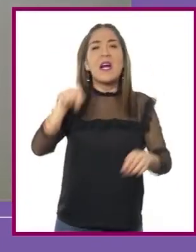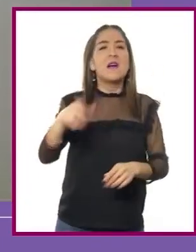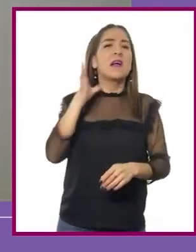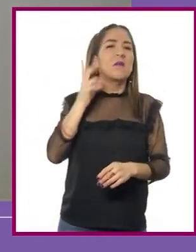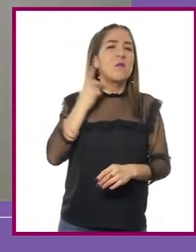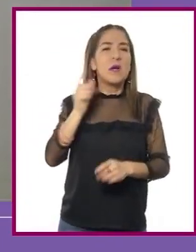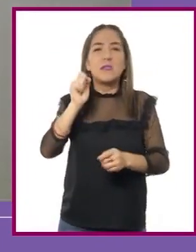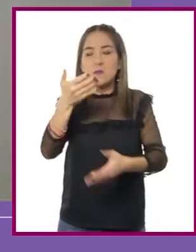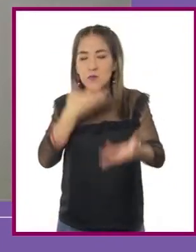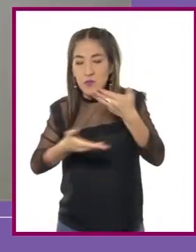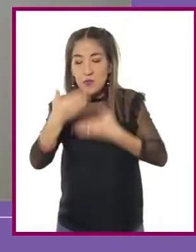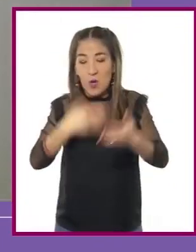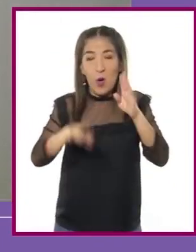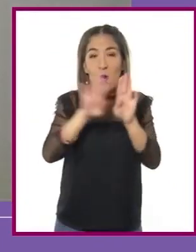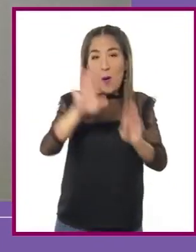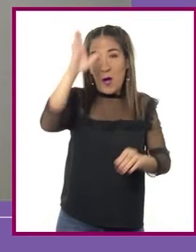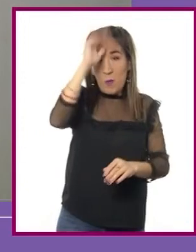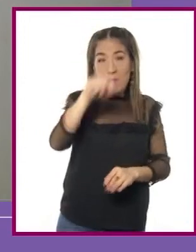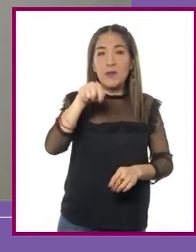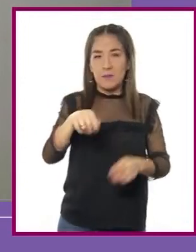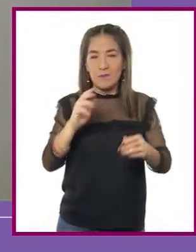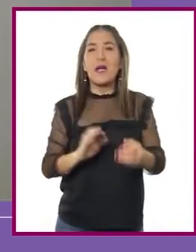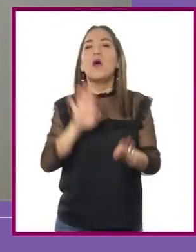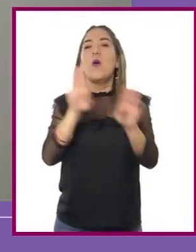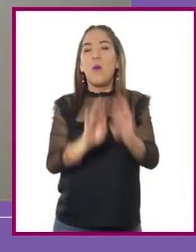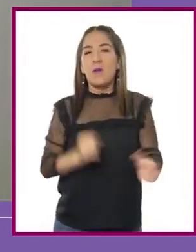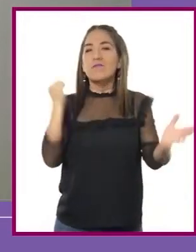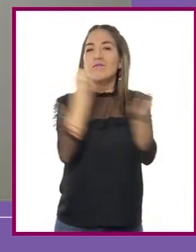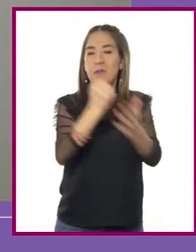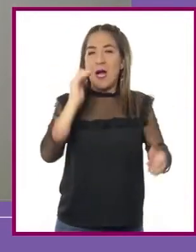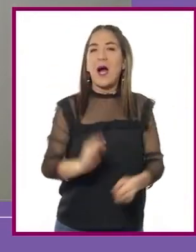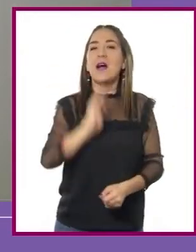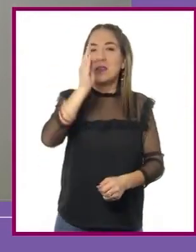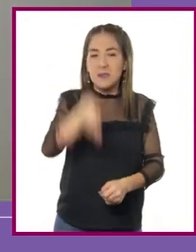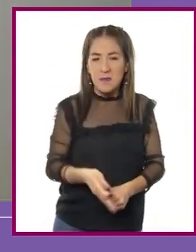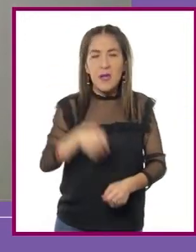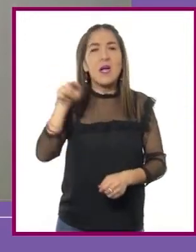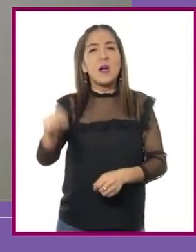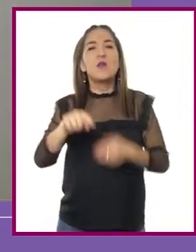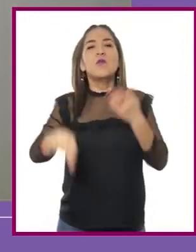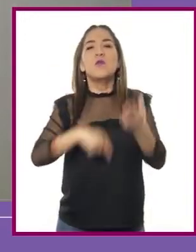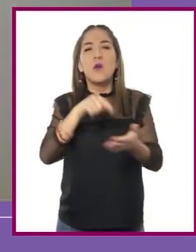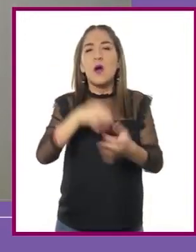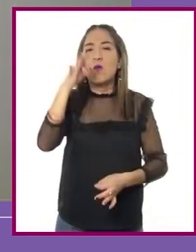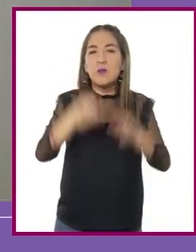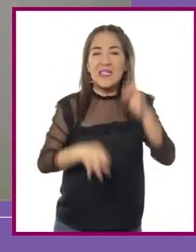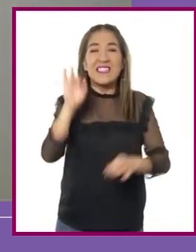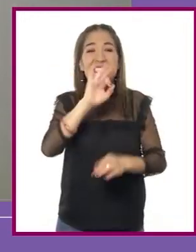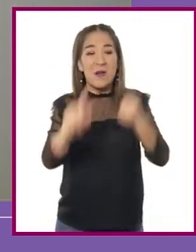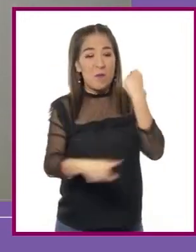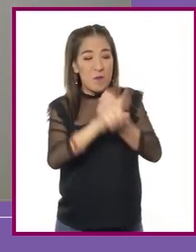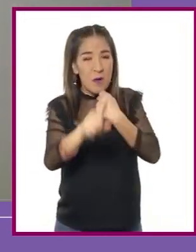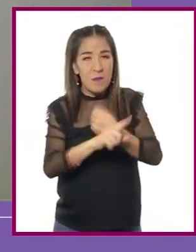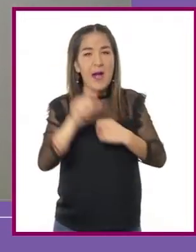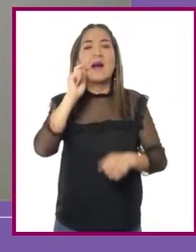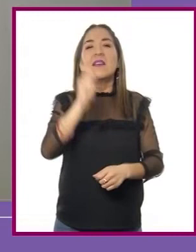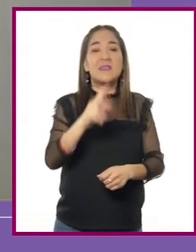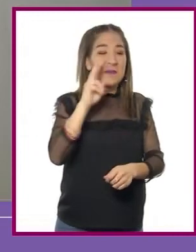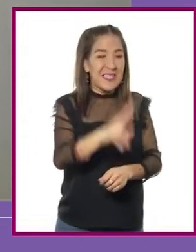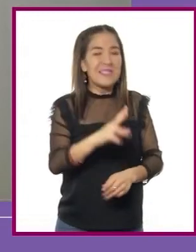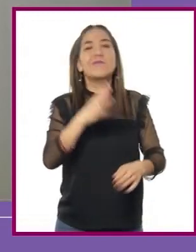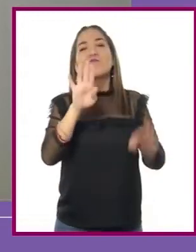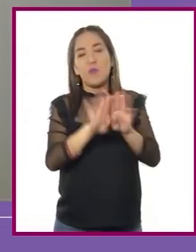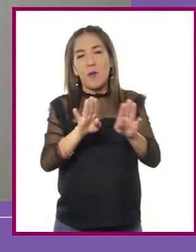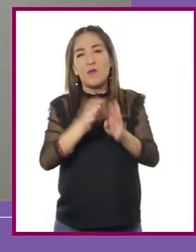aprueban, y las y los funcionarios del Poder Judicial resuelven controversias e imparten justicia.